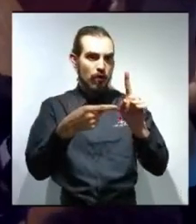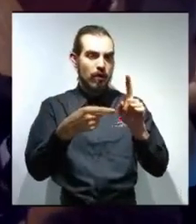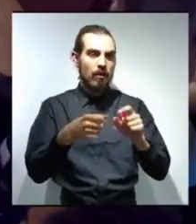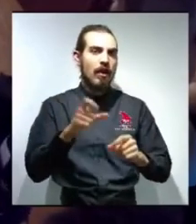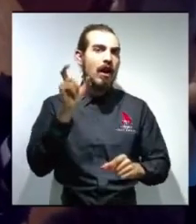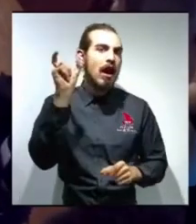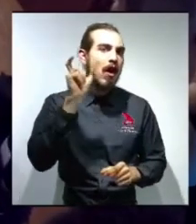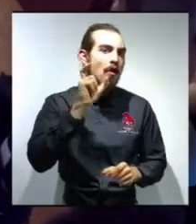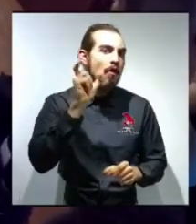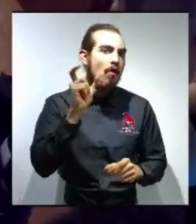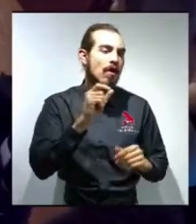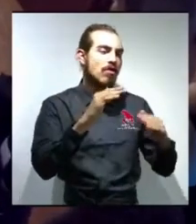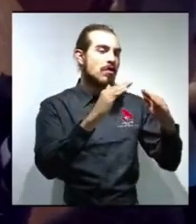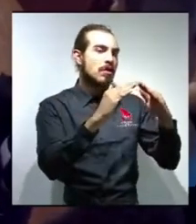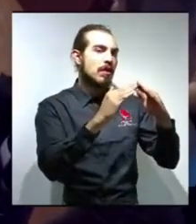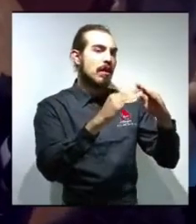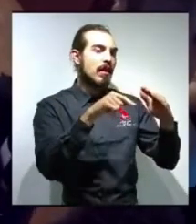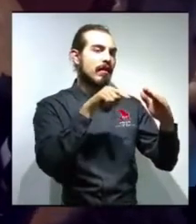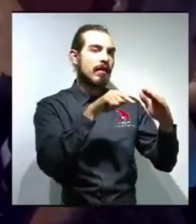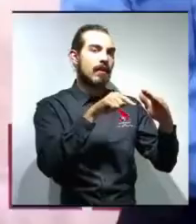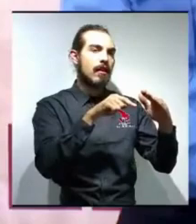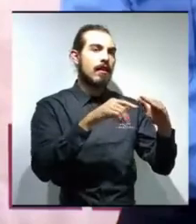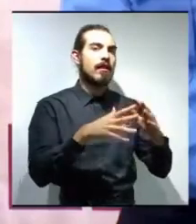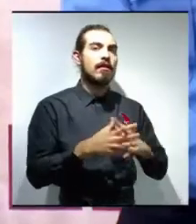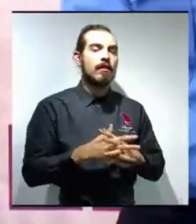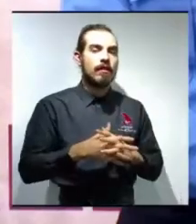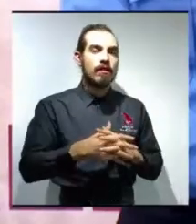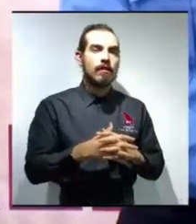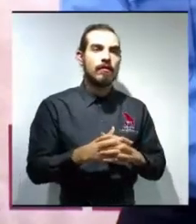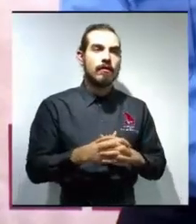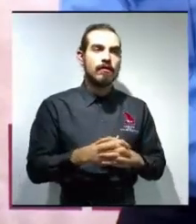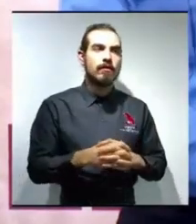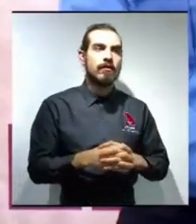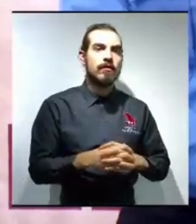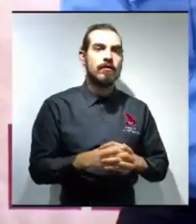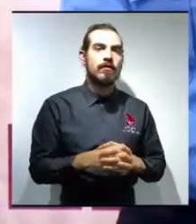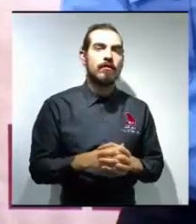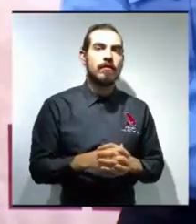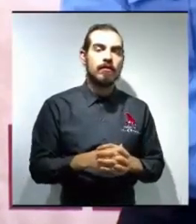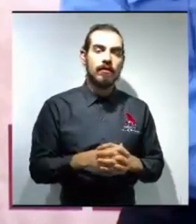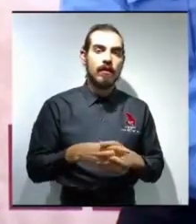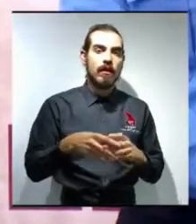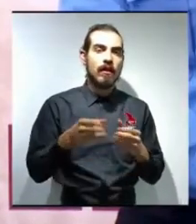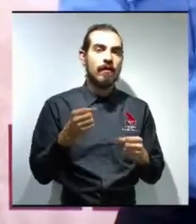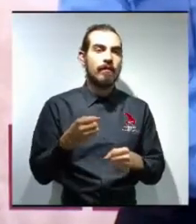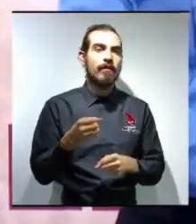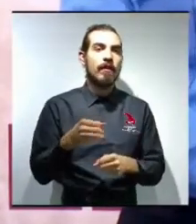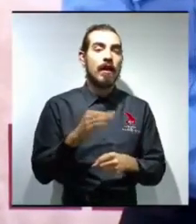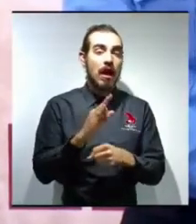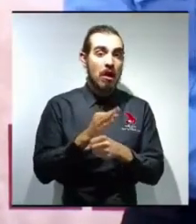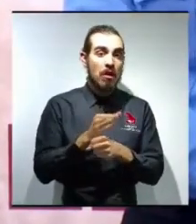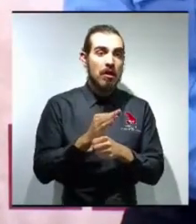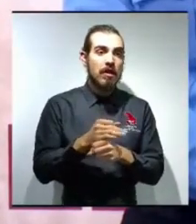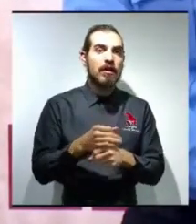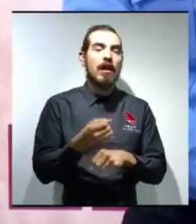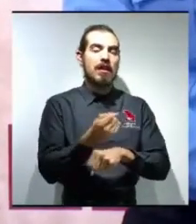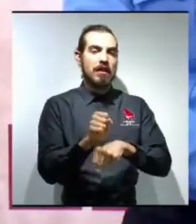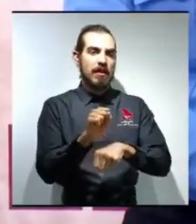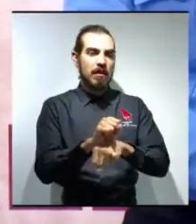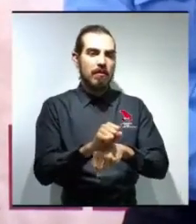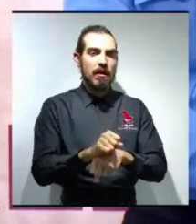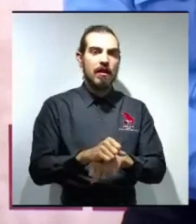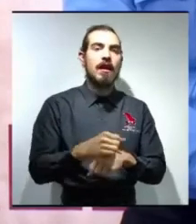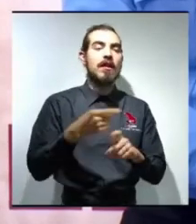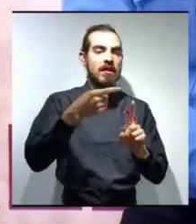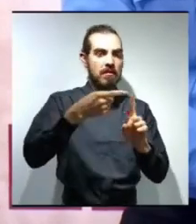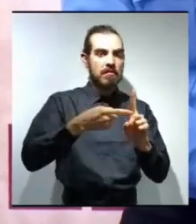el albergue del Barrial? Ok, mira, sobre las temperaturas vamos a tener, ahorita lo estamos viendo, temperaturas muy agradables esta semana, entonces es momento